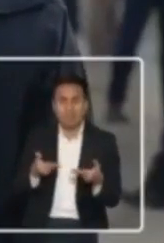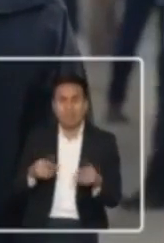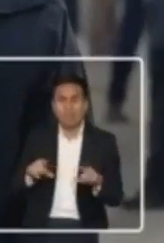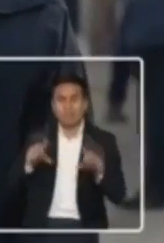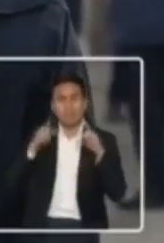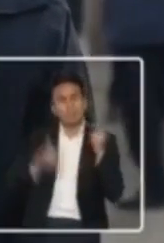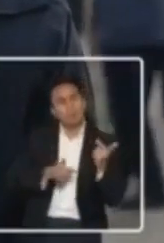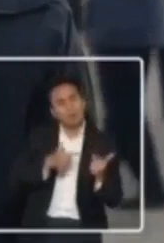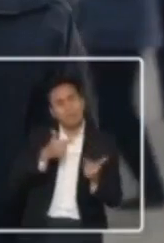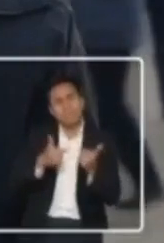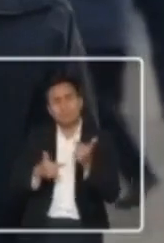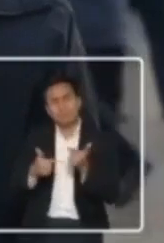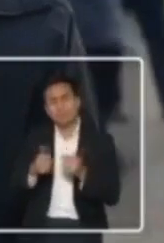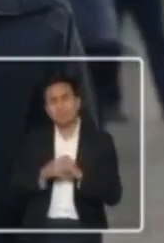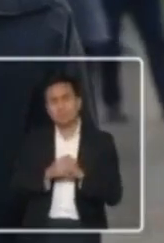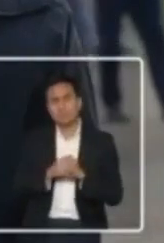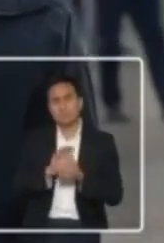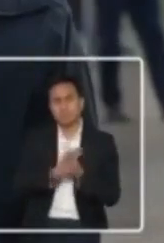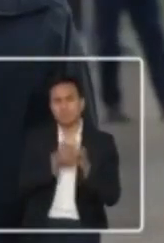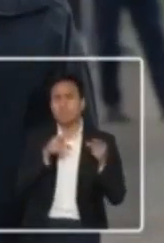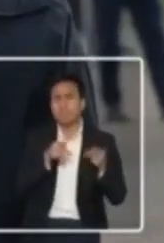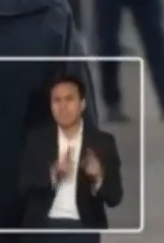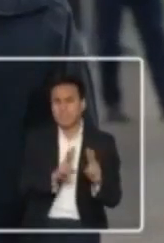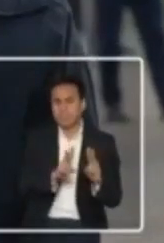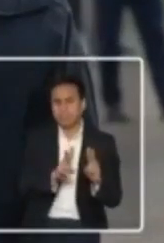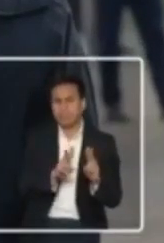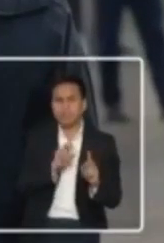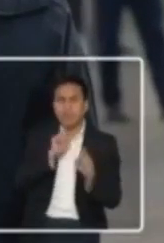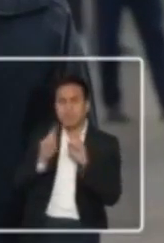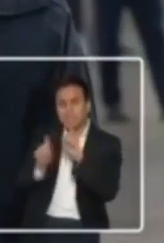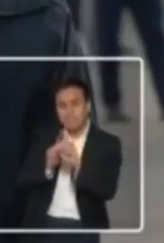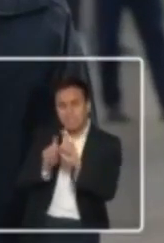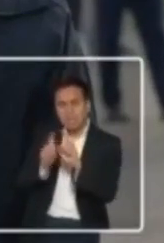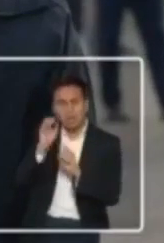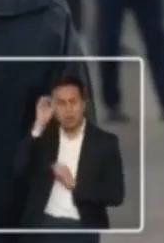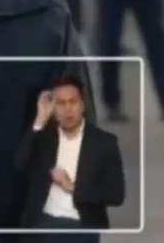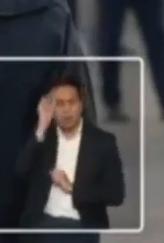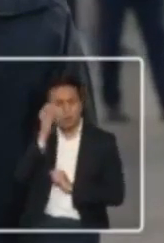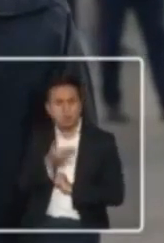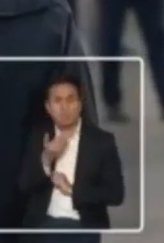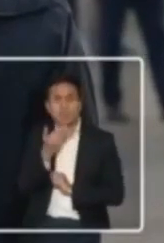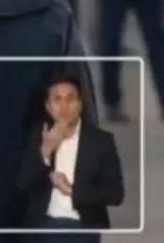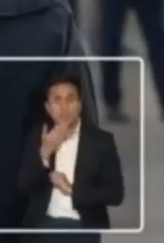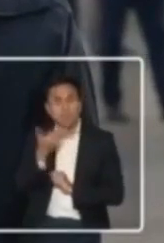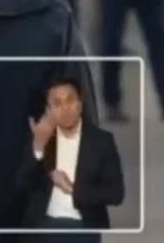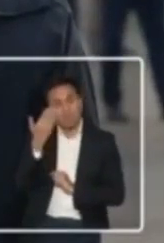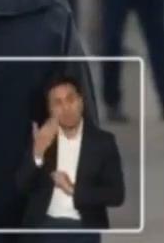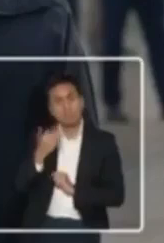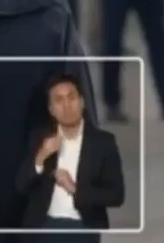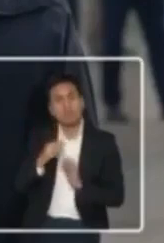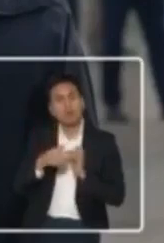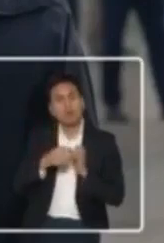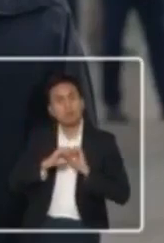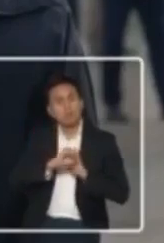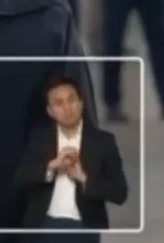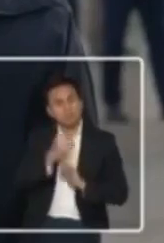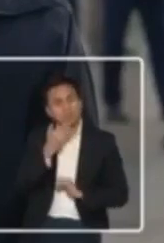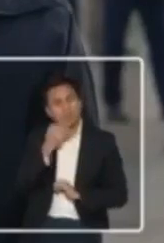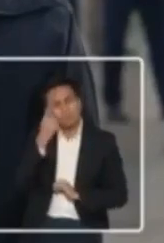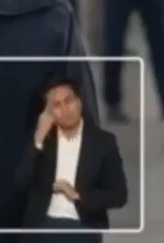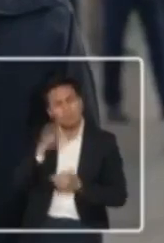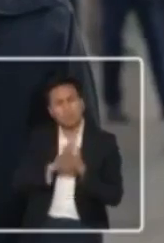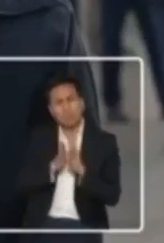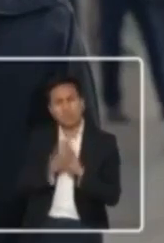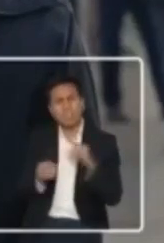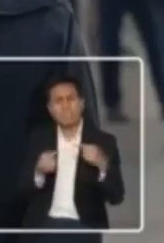actores políticos en todo su derecho tienen sus críticas, tienen sus opiniones. También nosotros hemos sido actores de oposición. Pero todas